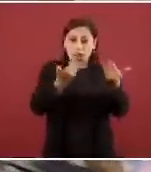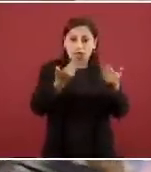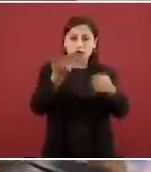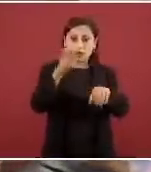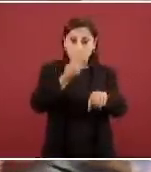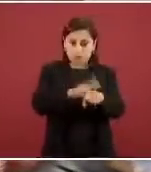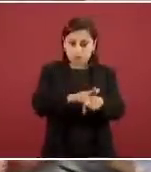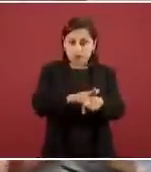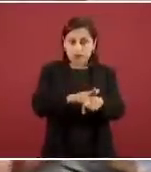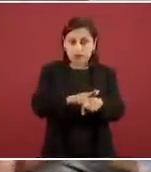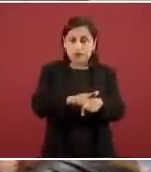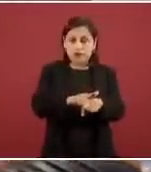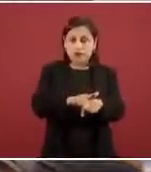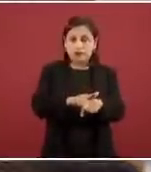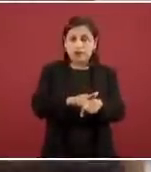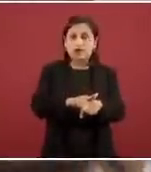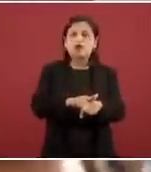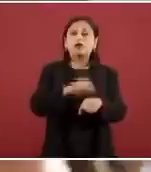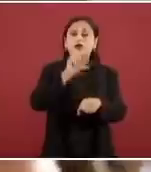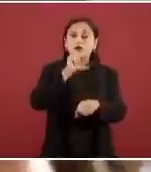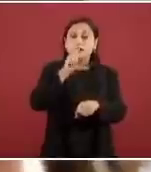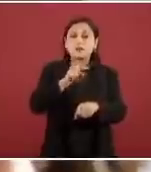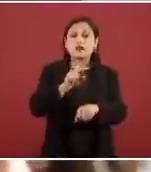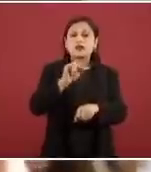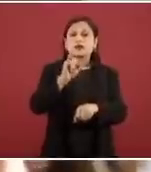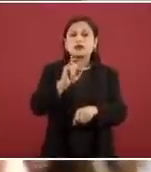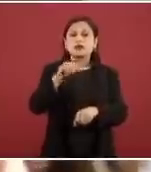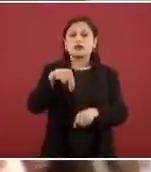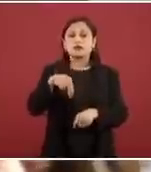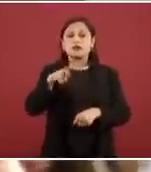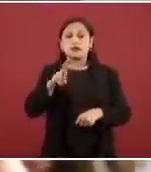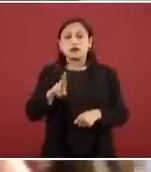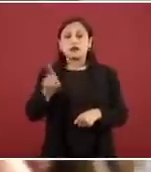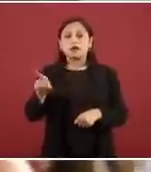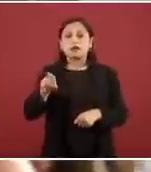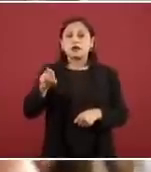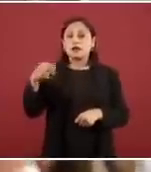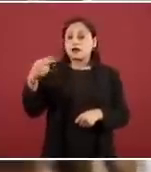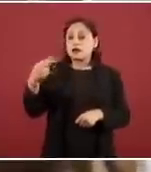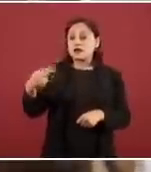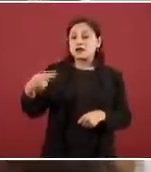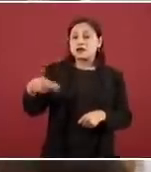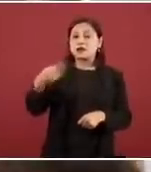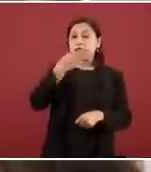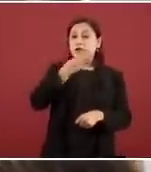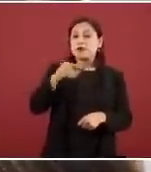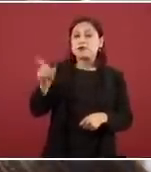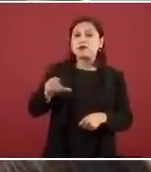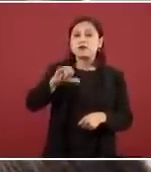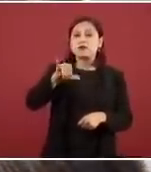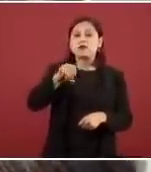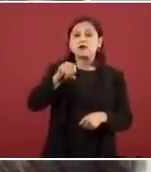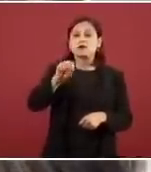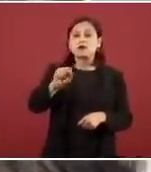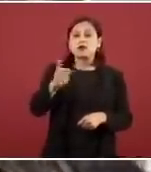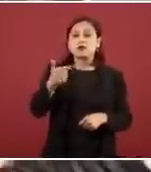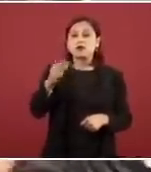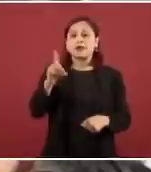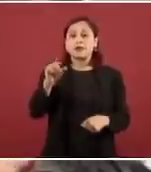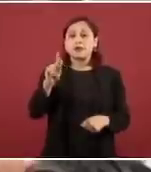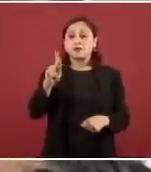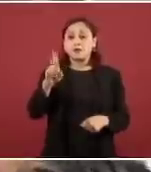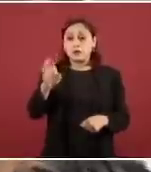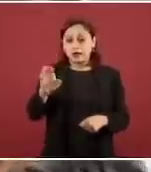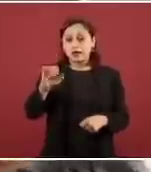al Instituto Nacional de Rehabilitación. Es el señor don José Guadalupe Jiménez. Él